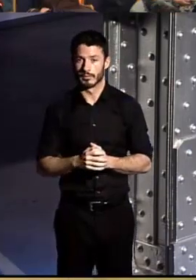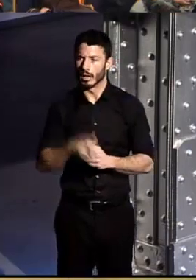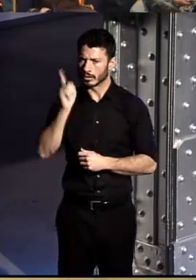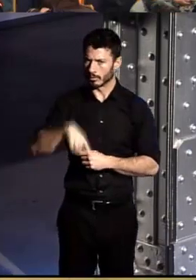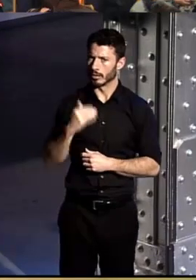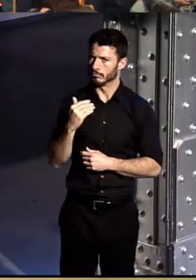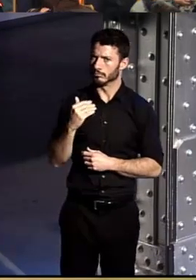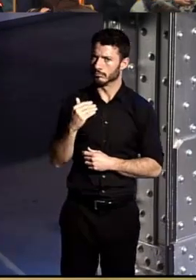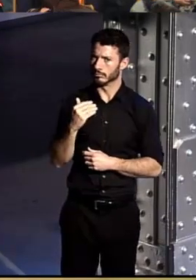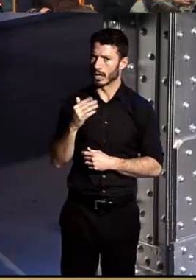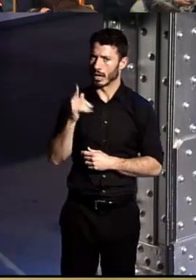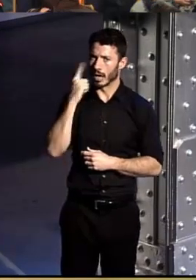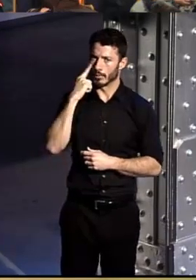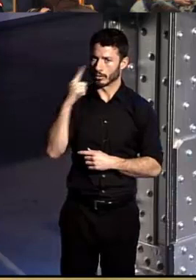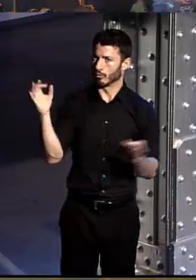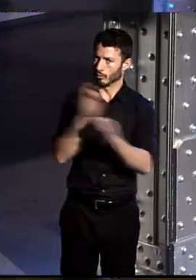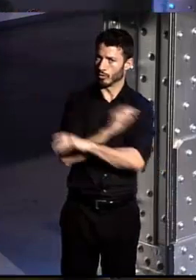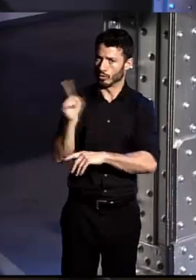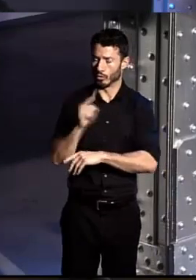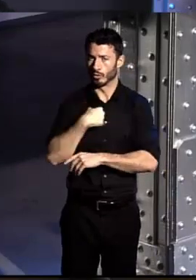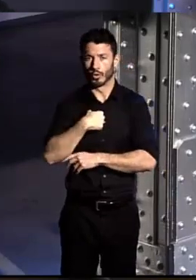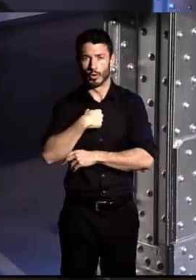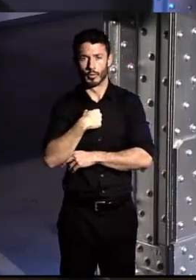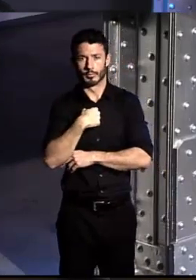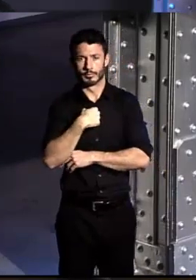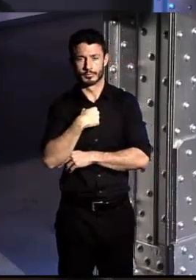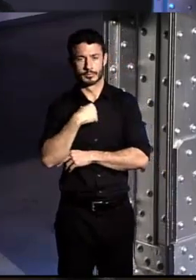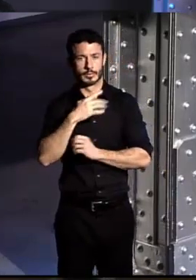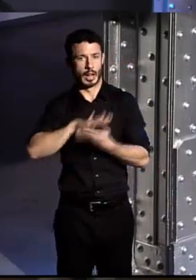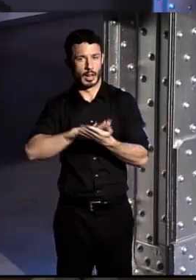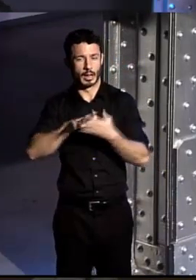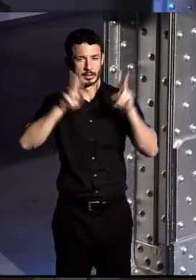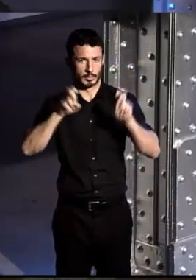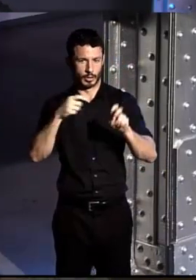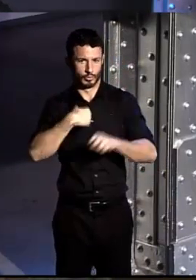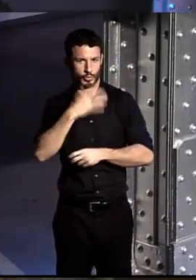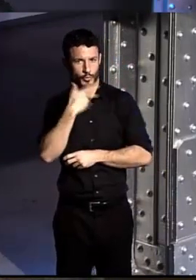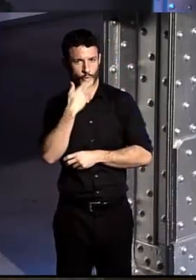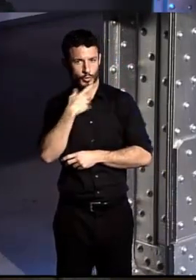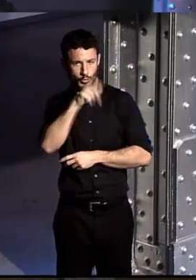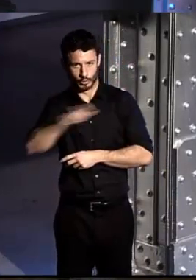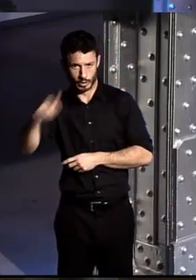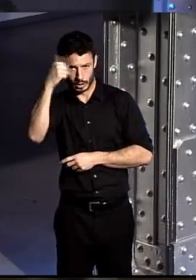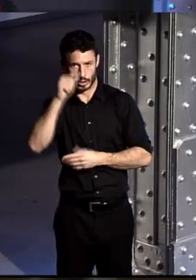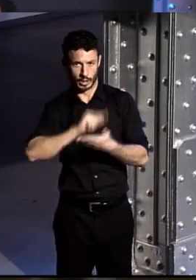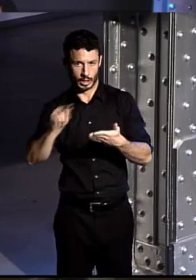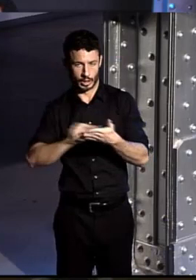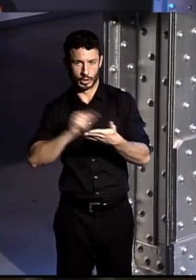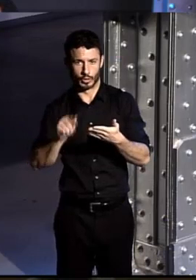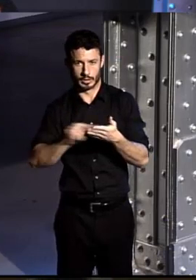engañar. Quiero decir, hablo de lo que conozco. A los escritores varones,